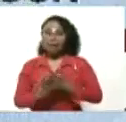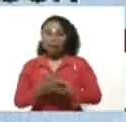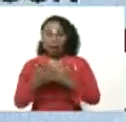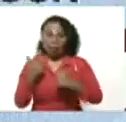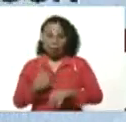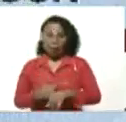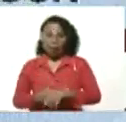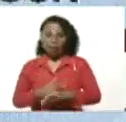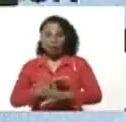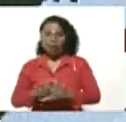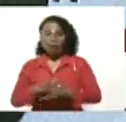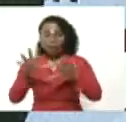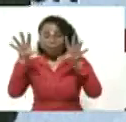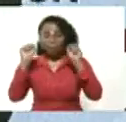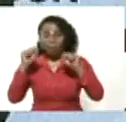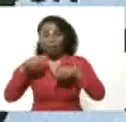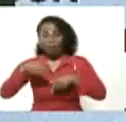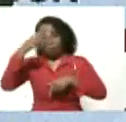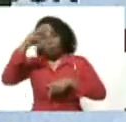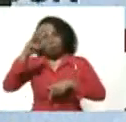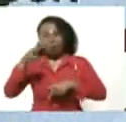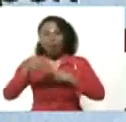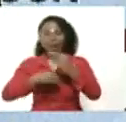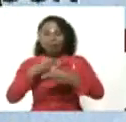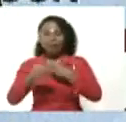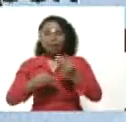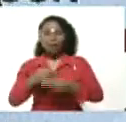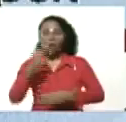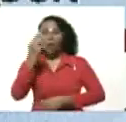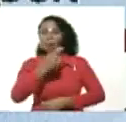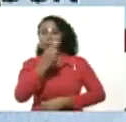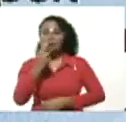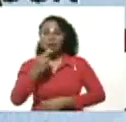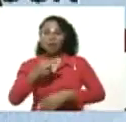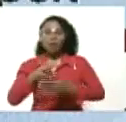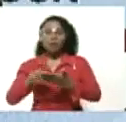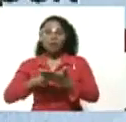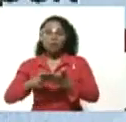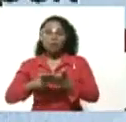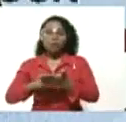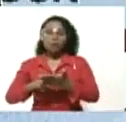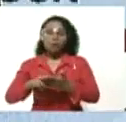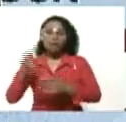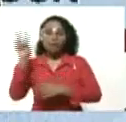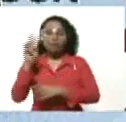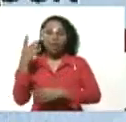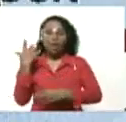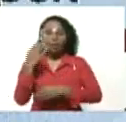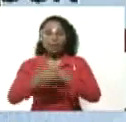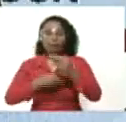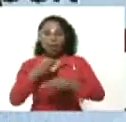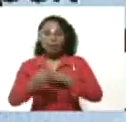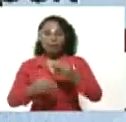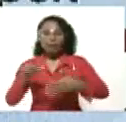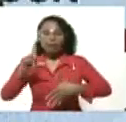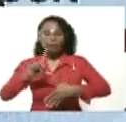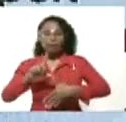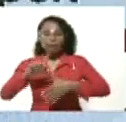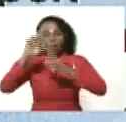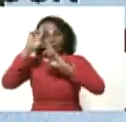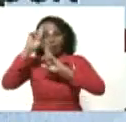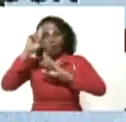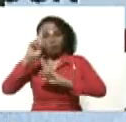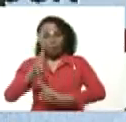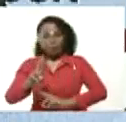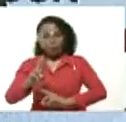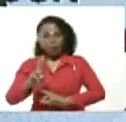de entendimiento de México sale una promesa de reconciliación. El regreso de Venezuela a la comunidad latinoamericana desde el respeto